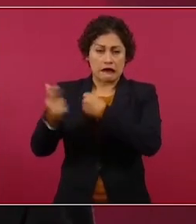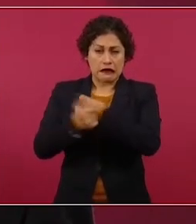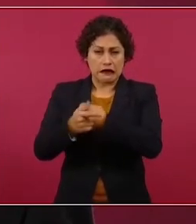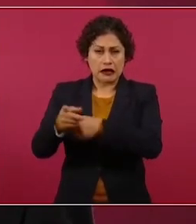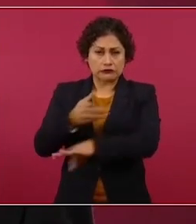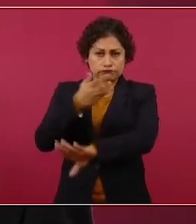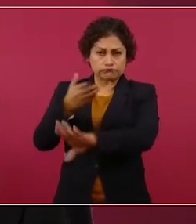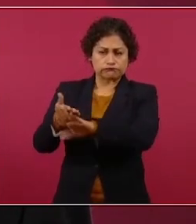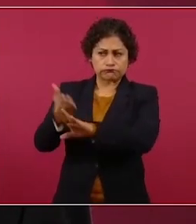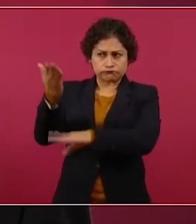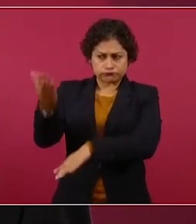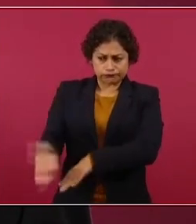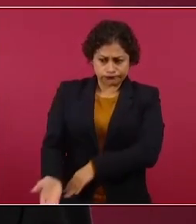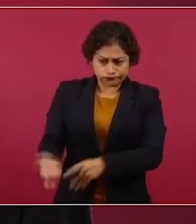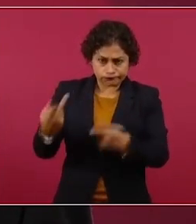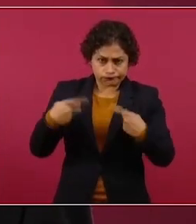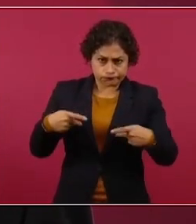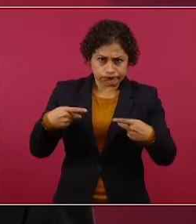mucha